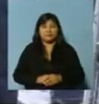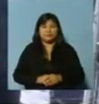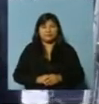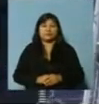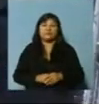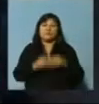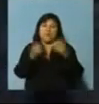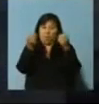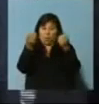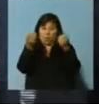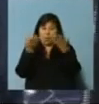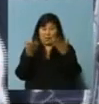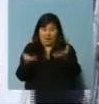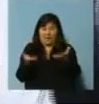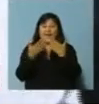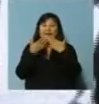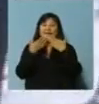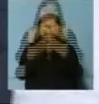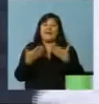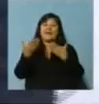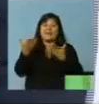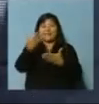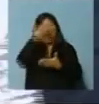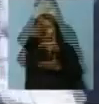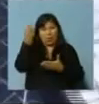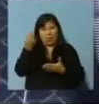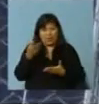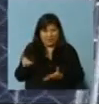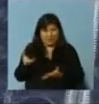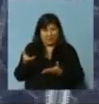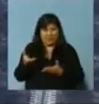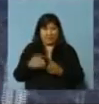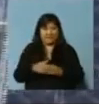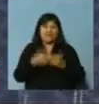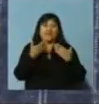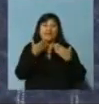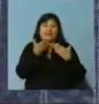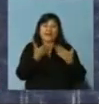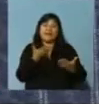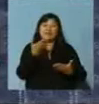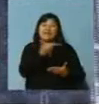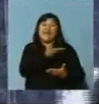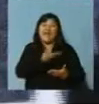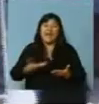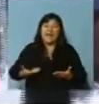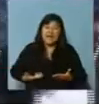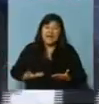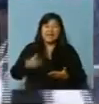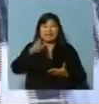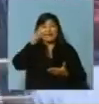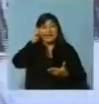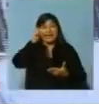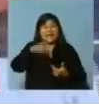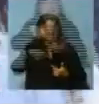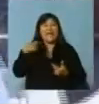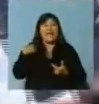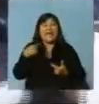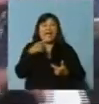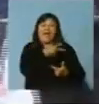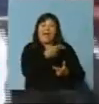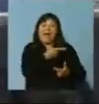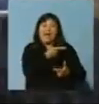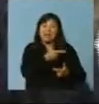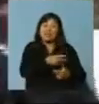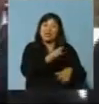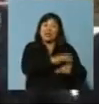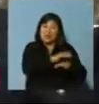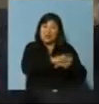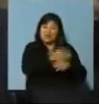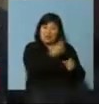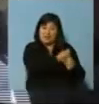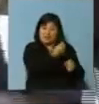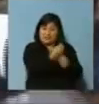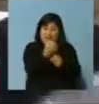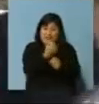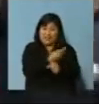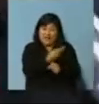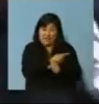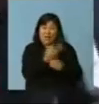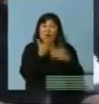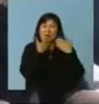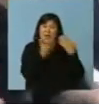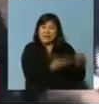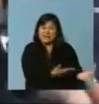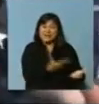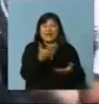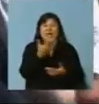Muy bien, muchísimas gracias al señor gobernador, al gerente general, a Wilfredo y a Luis, que hizo